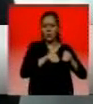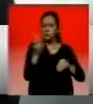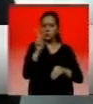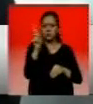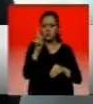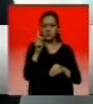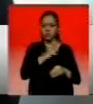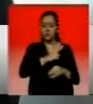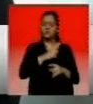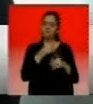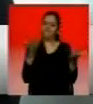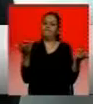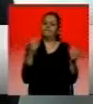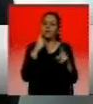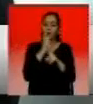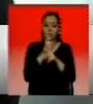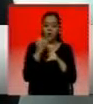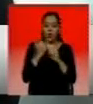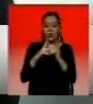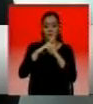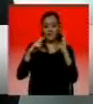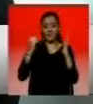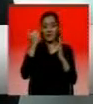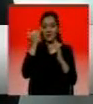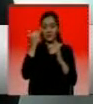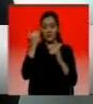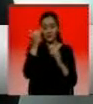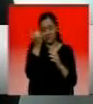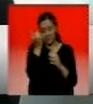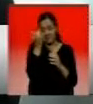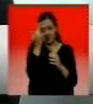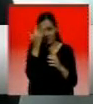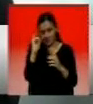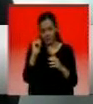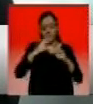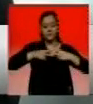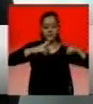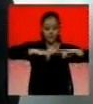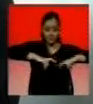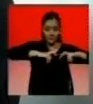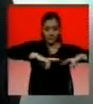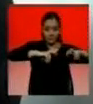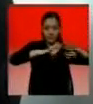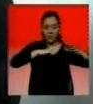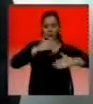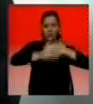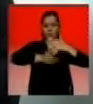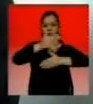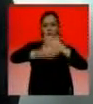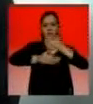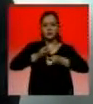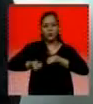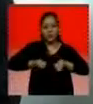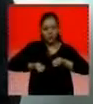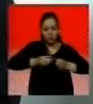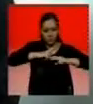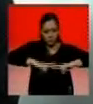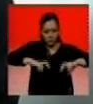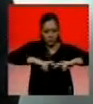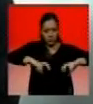Por eso nosotros hemos ya realizado ya procesos de control, porque detectamos estos